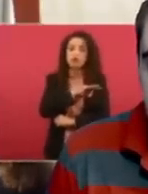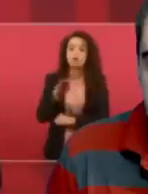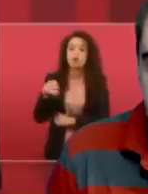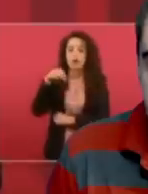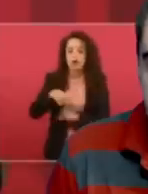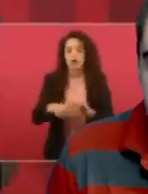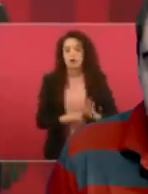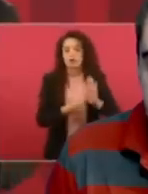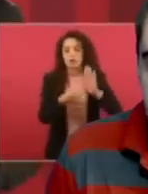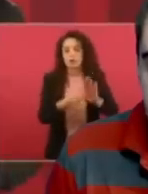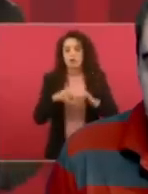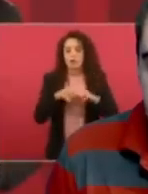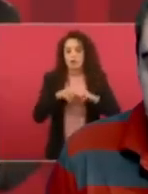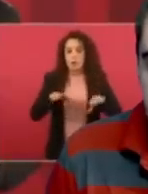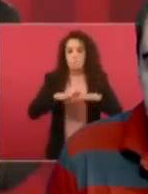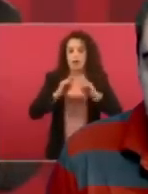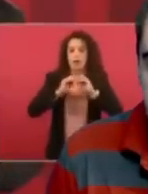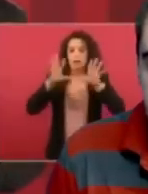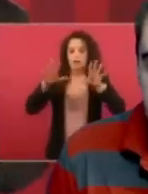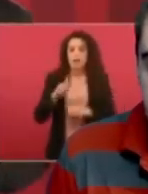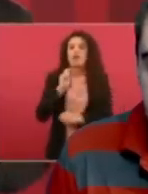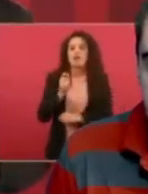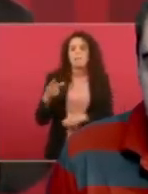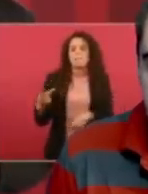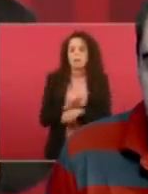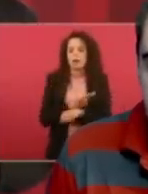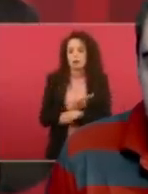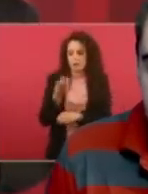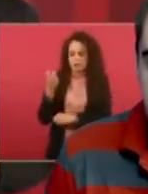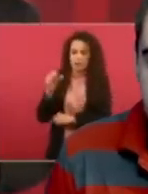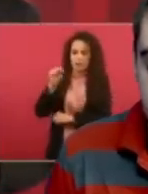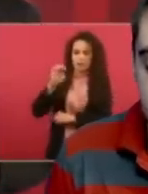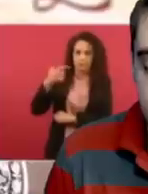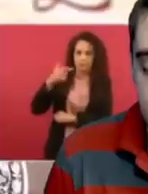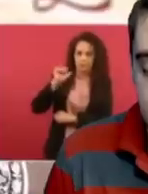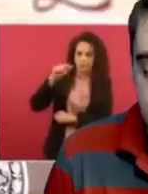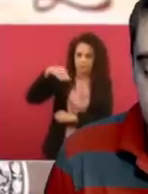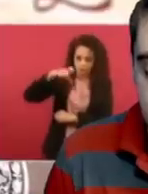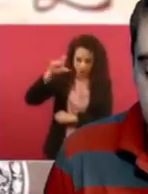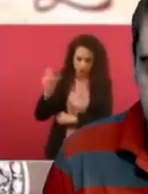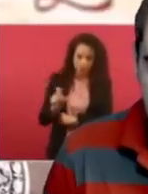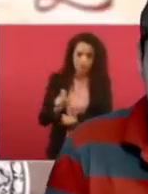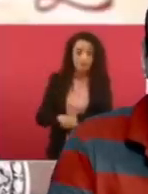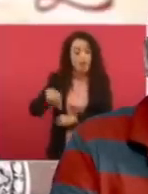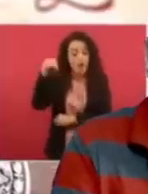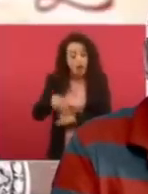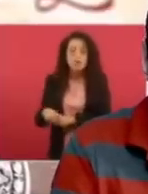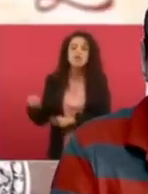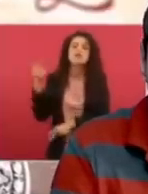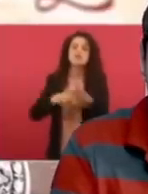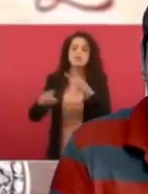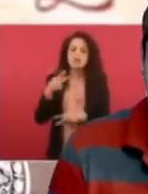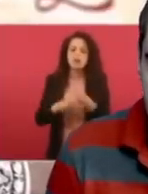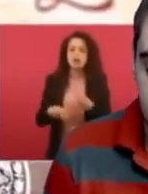conocer cómo está la situación en Segalmex, que venga aquí el